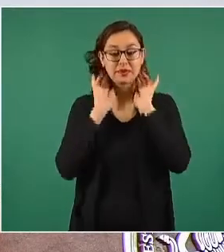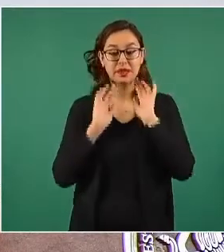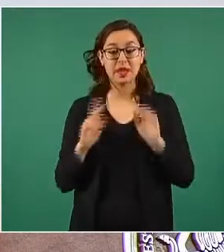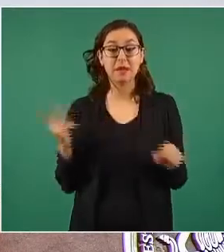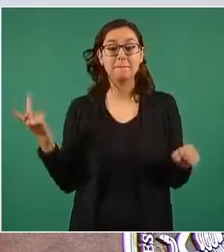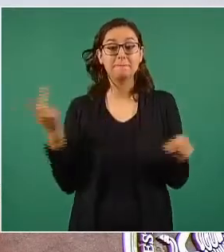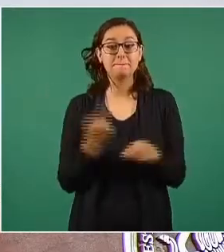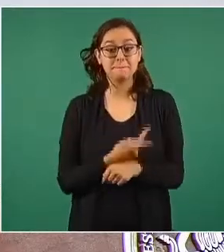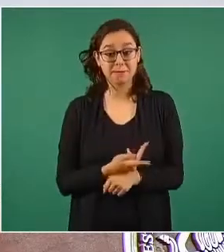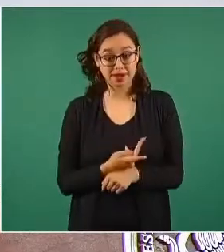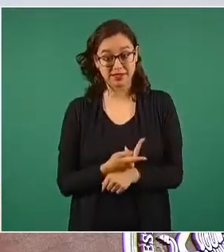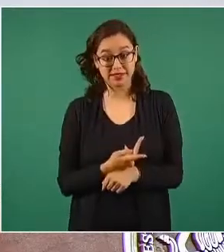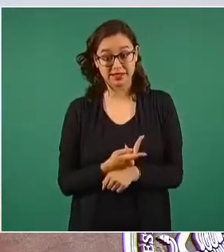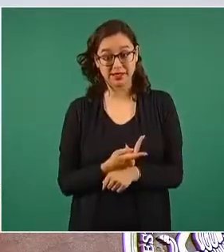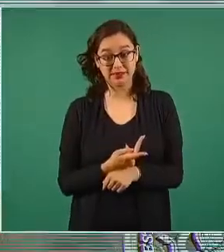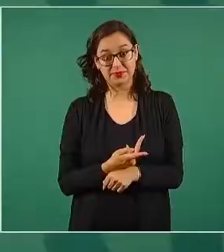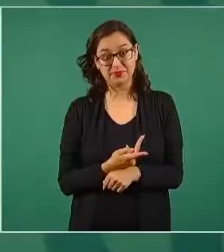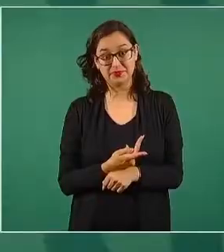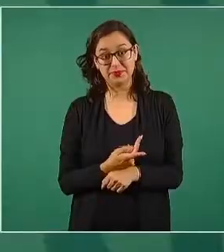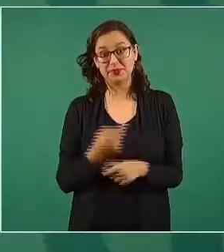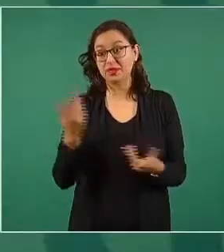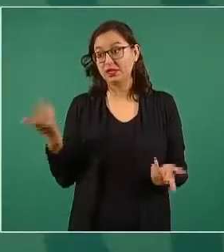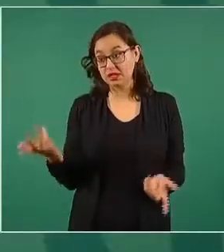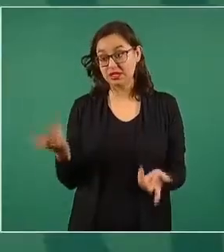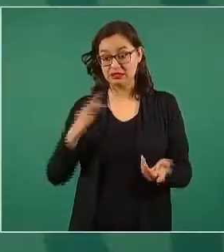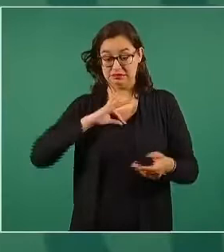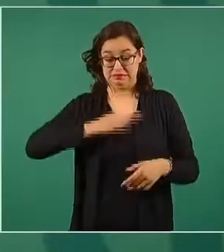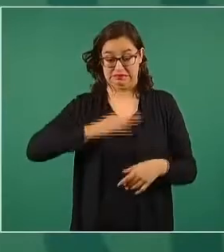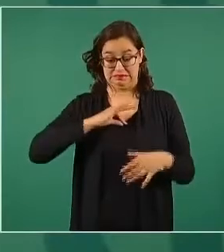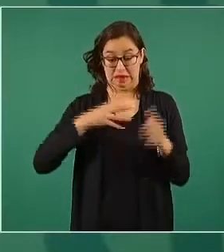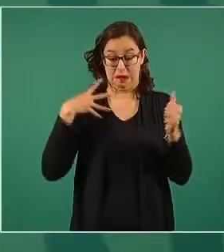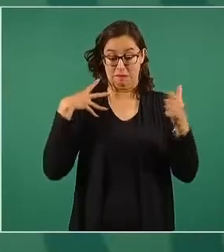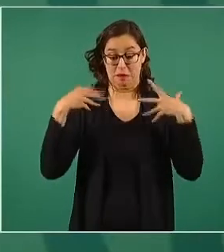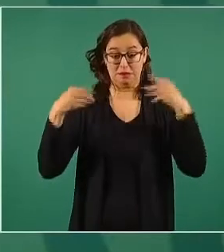les recomiendan en plena pandemia